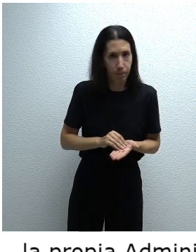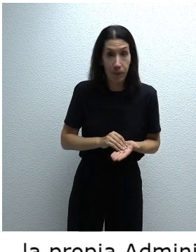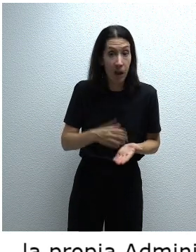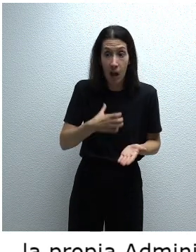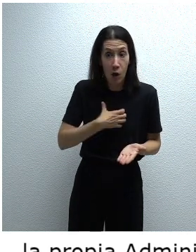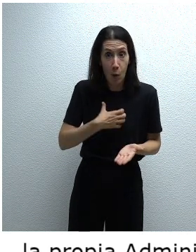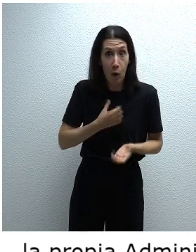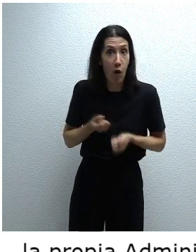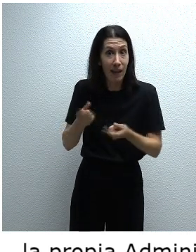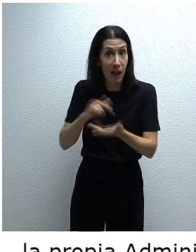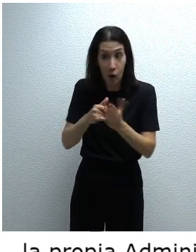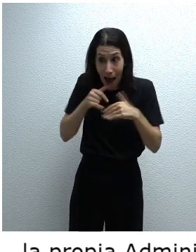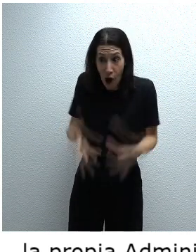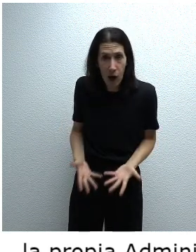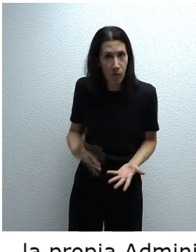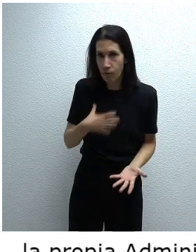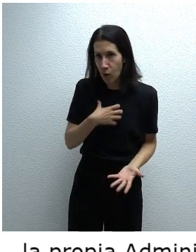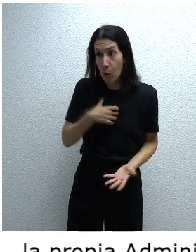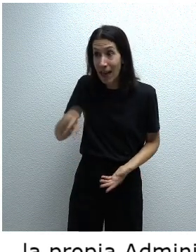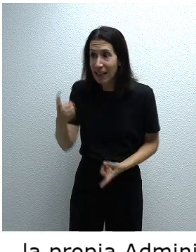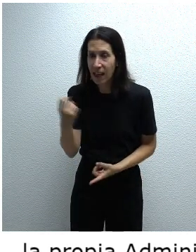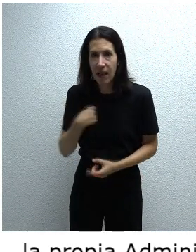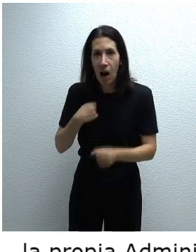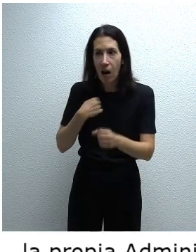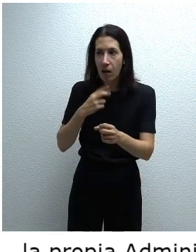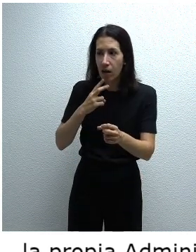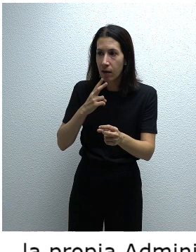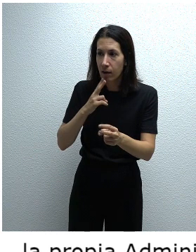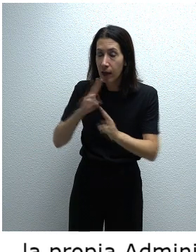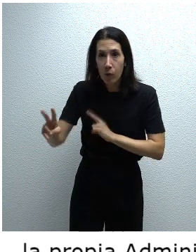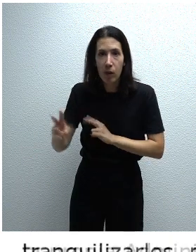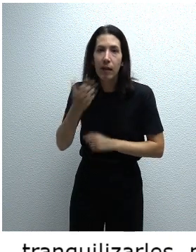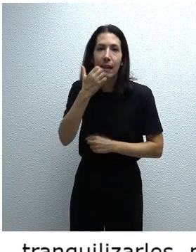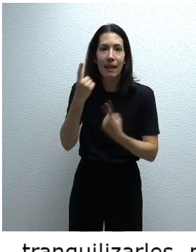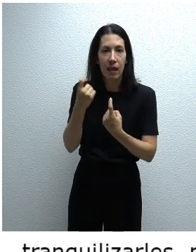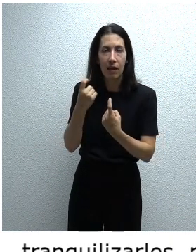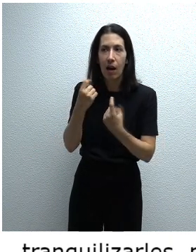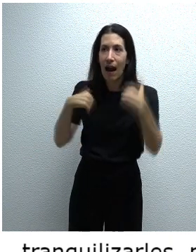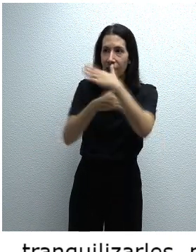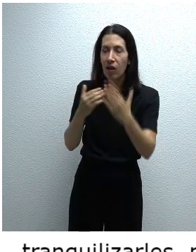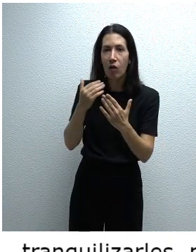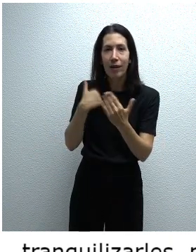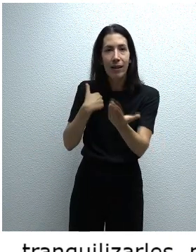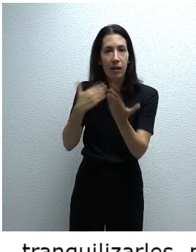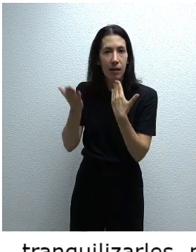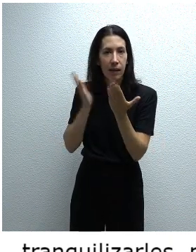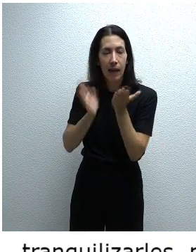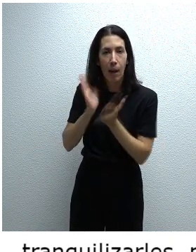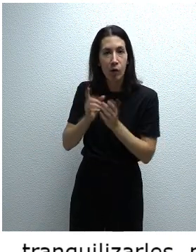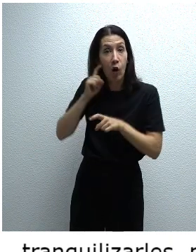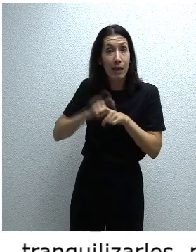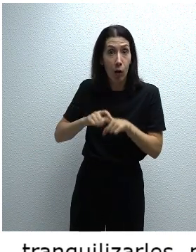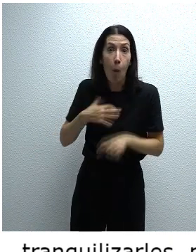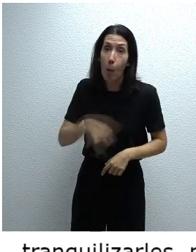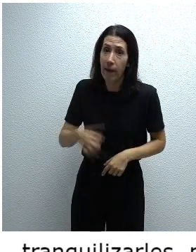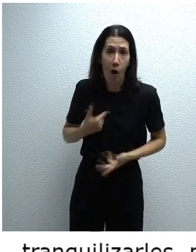poder darle en este momento lo que ellos necesitan. Si necesita atención terapéutica por un psicólogo, posiblemente no